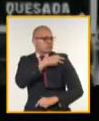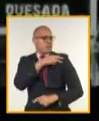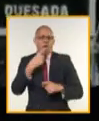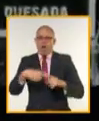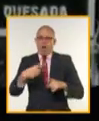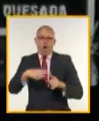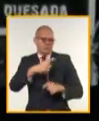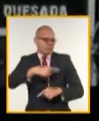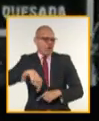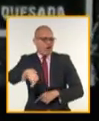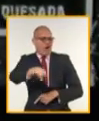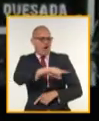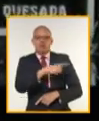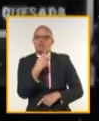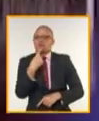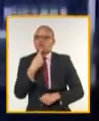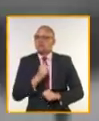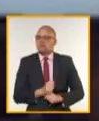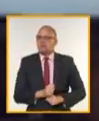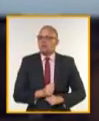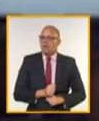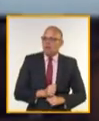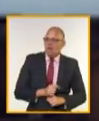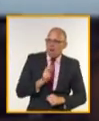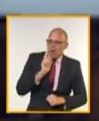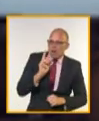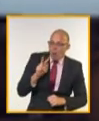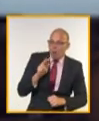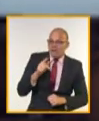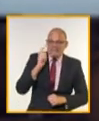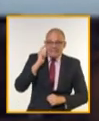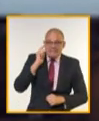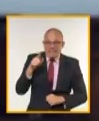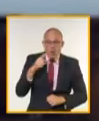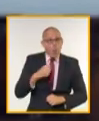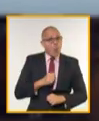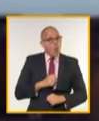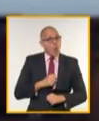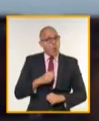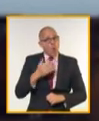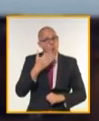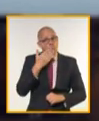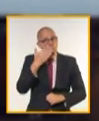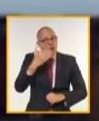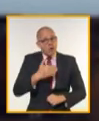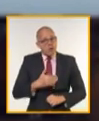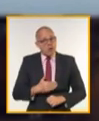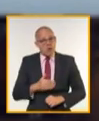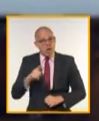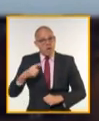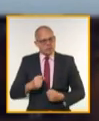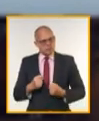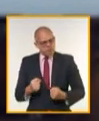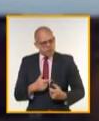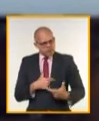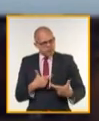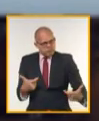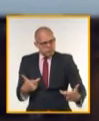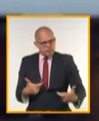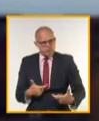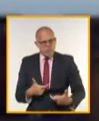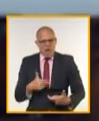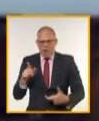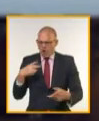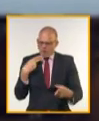guerra de independencia encontraban en los chinos verdaderos soldados y gente de quien fiar. Y